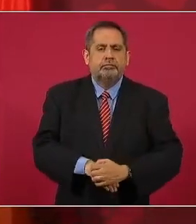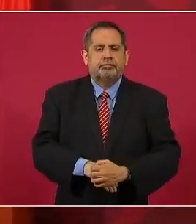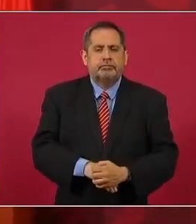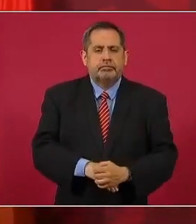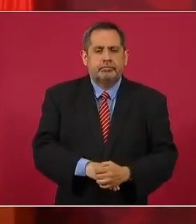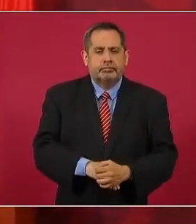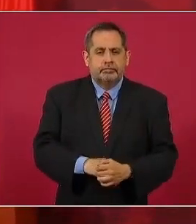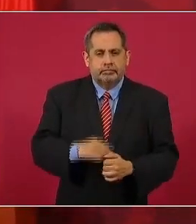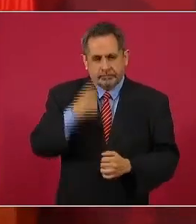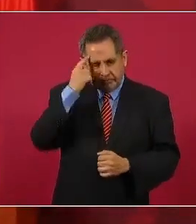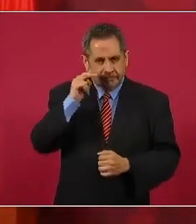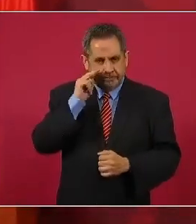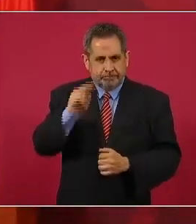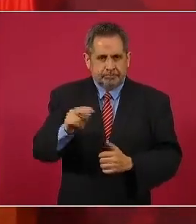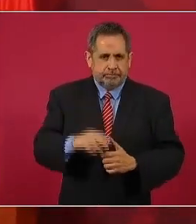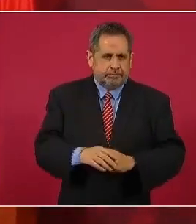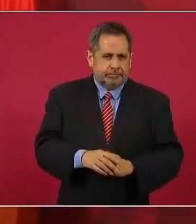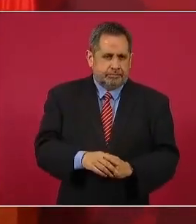que vean.